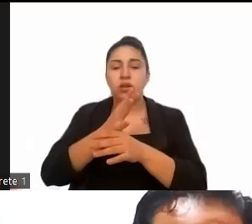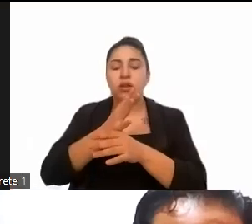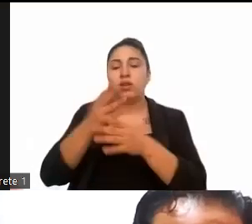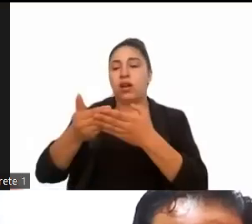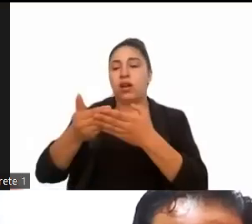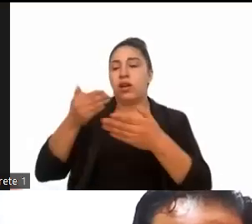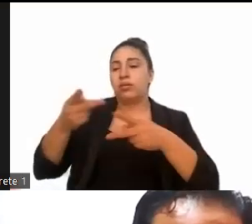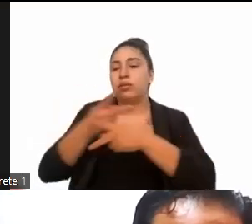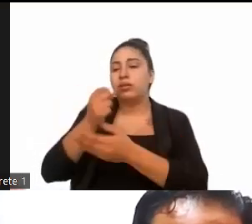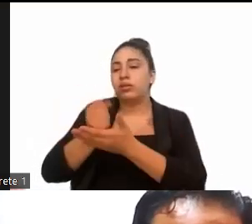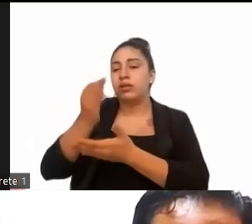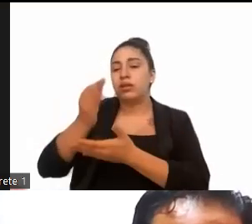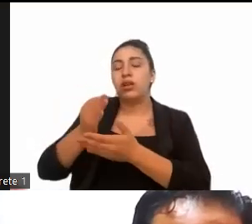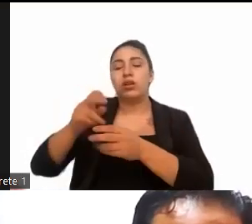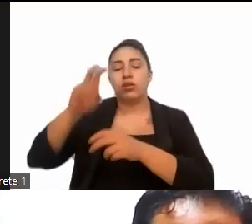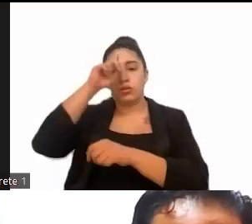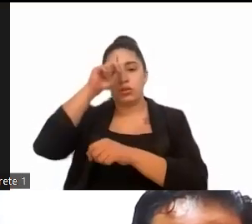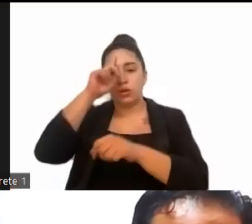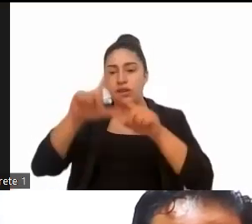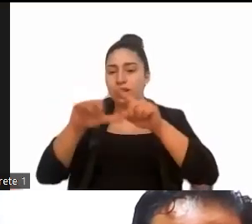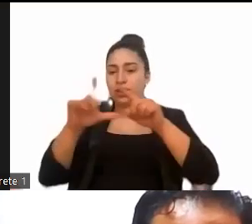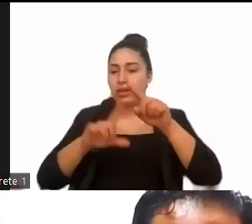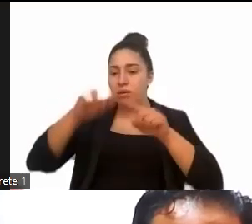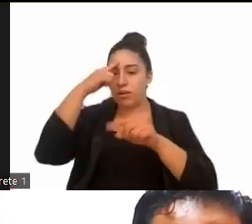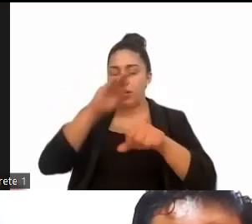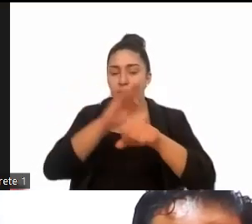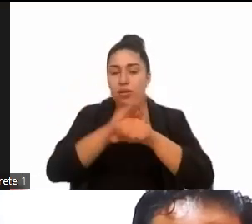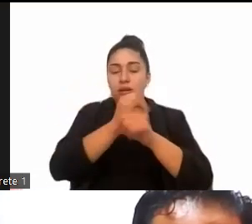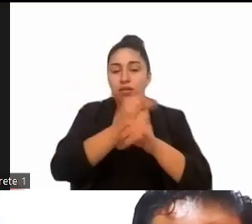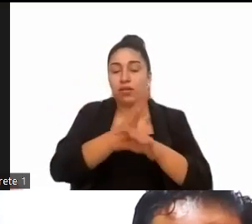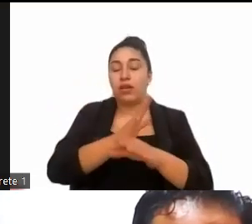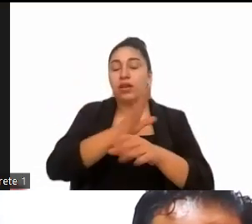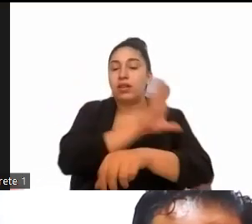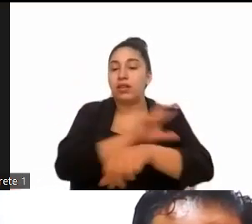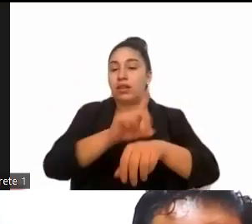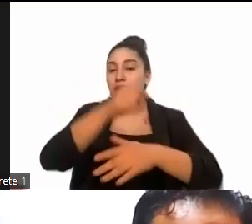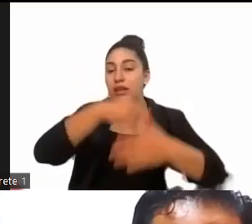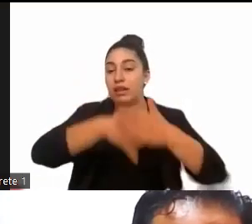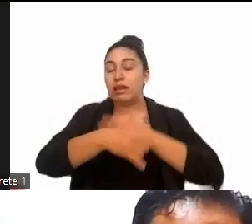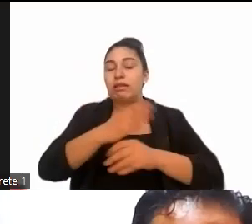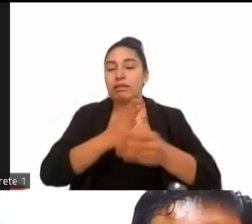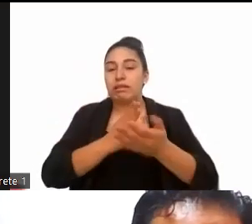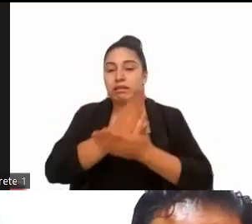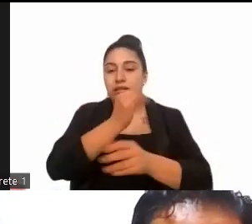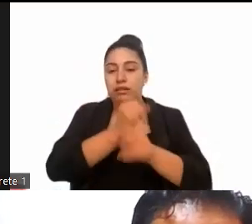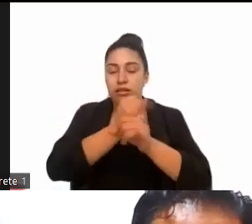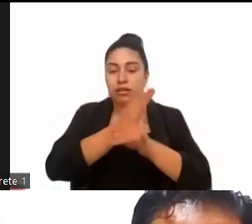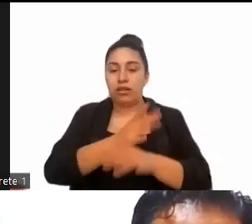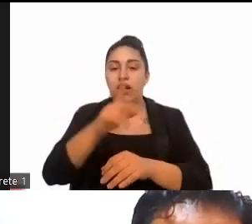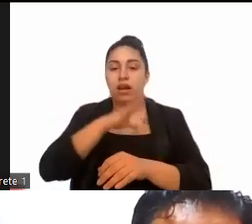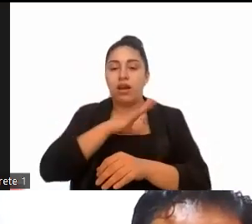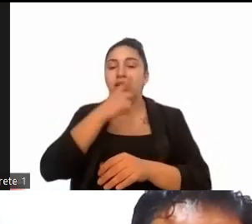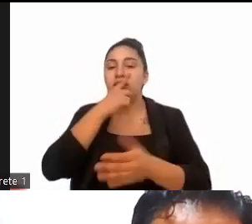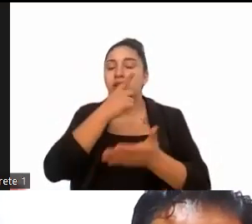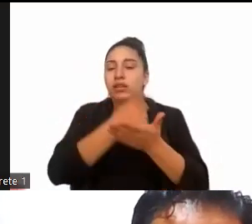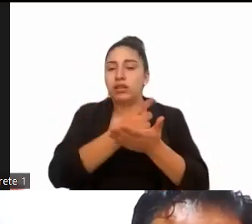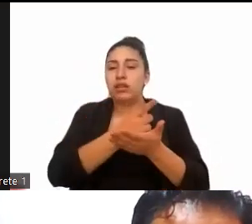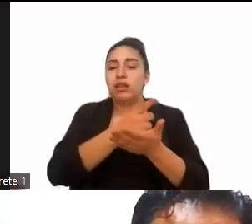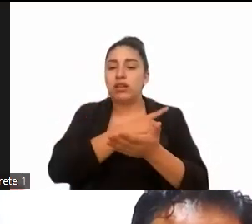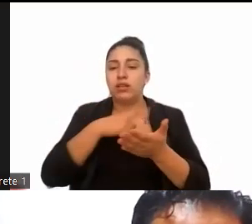el Consejo Nacional de Transparencia enunciados en el numeral 12º establecen la obligación de elaborar un índice que deberá ser